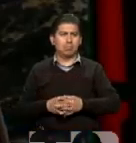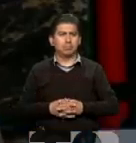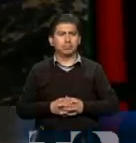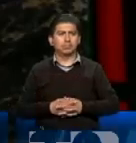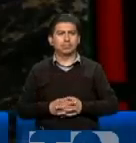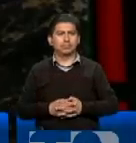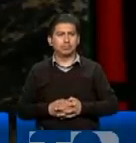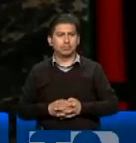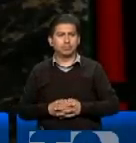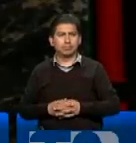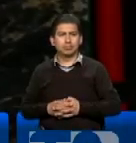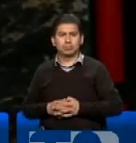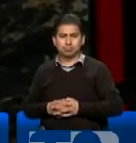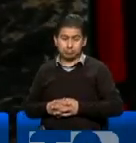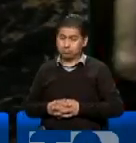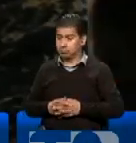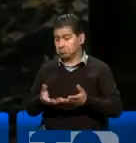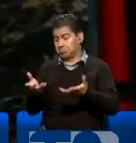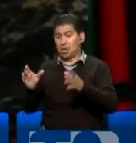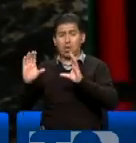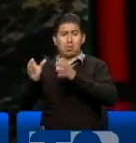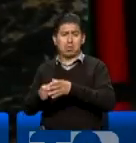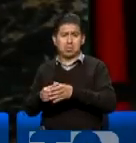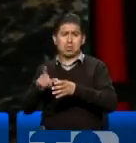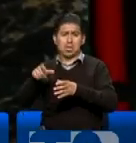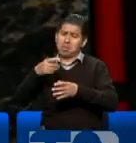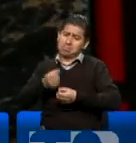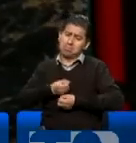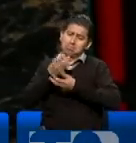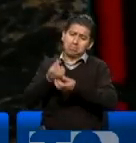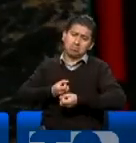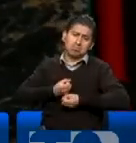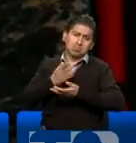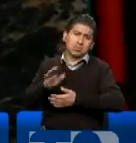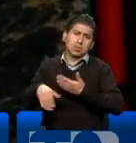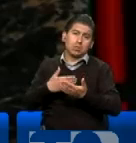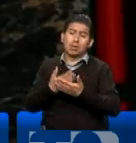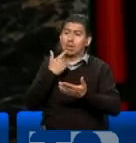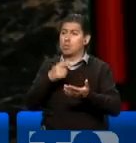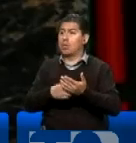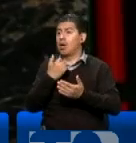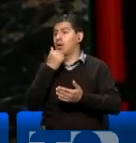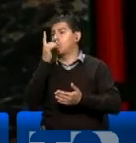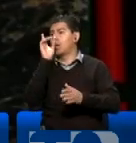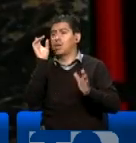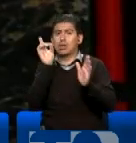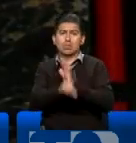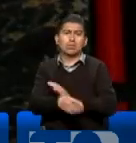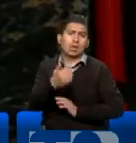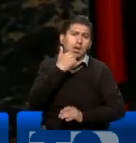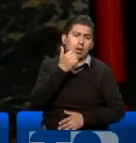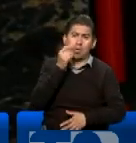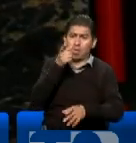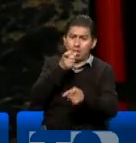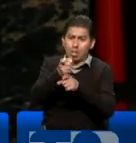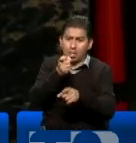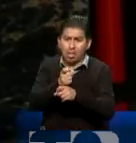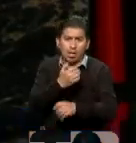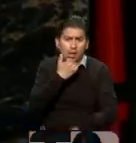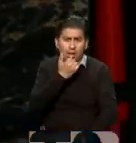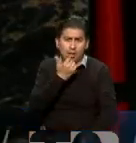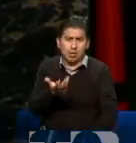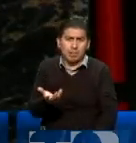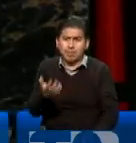que ventilarse allí, porque si no hay una denuncia en particular, si no se está persiguiendo a nadie,